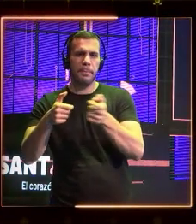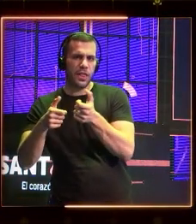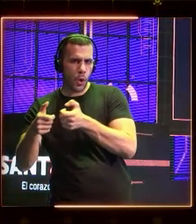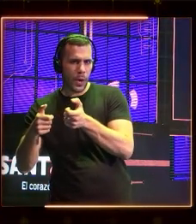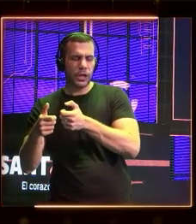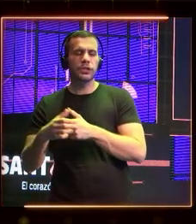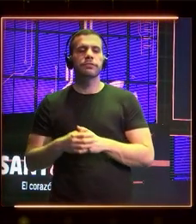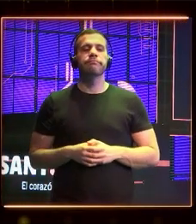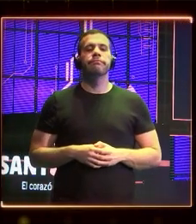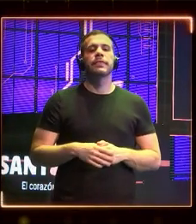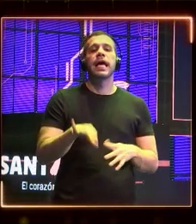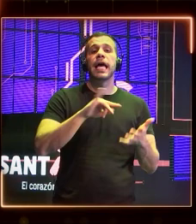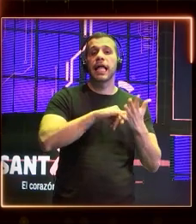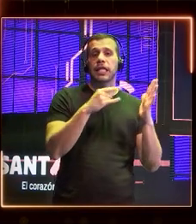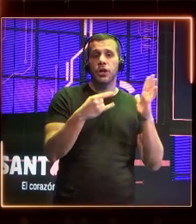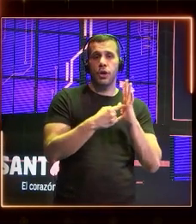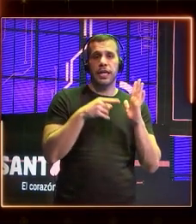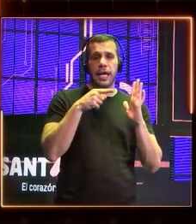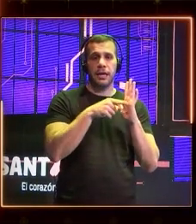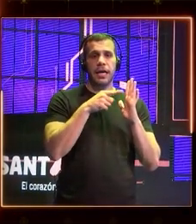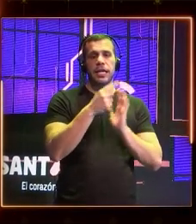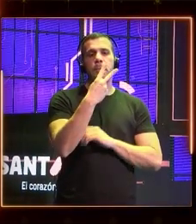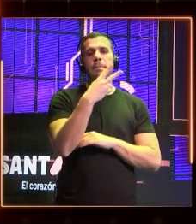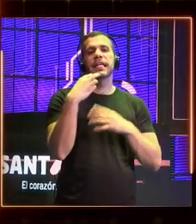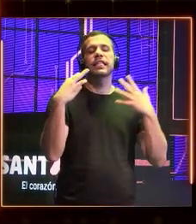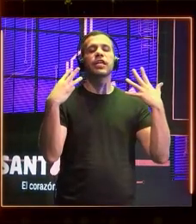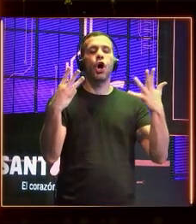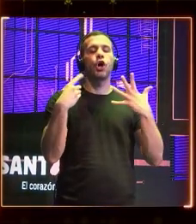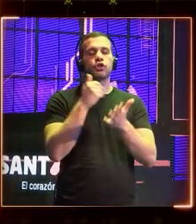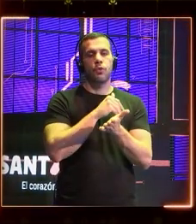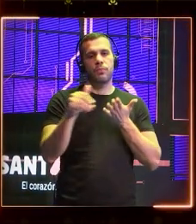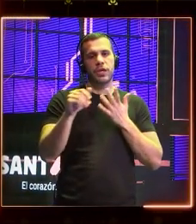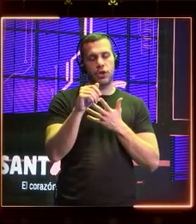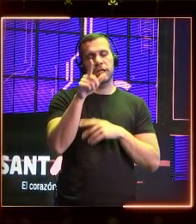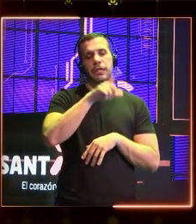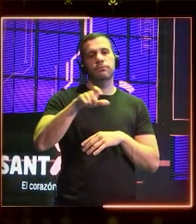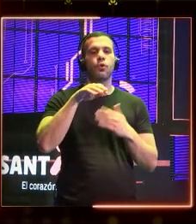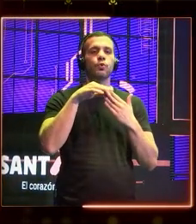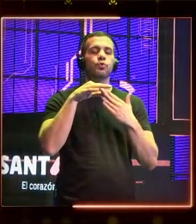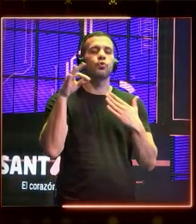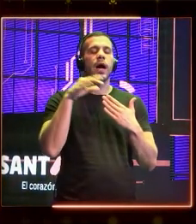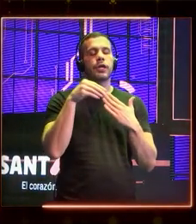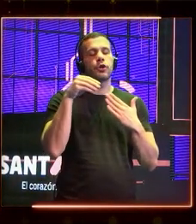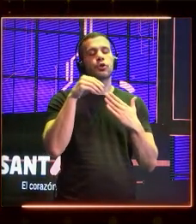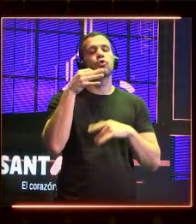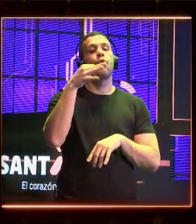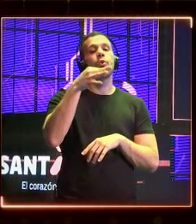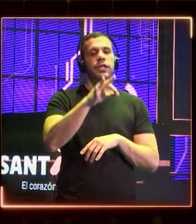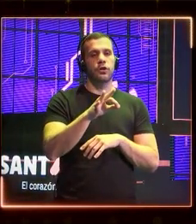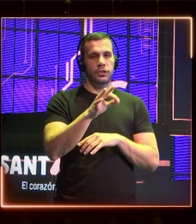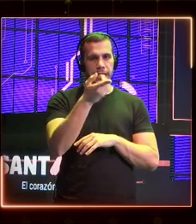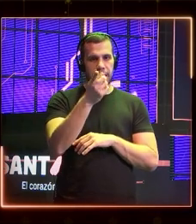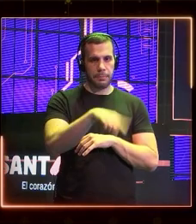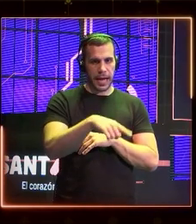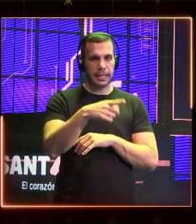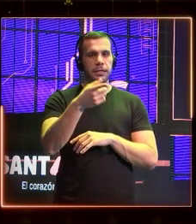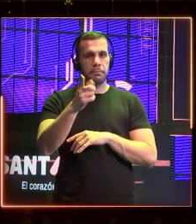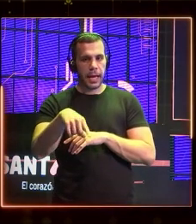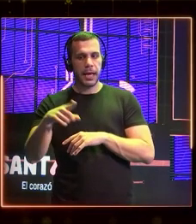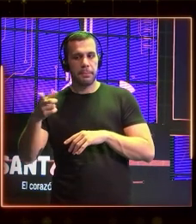en tecnología tenemos 28 millones de usuarios únicos al mes es una barbaridad todo